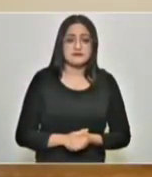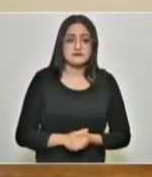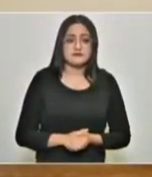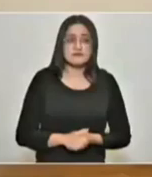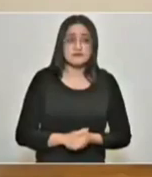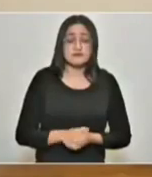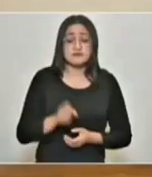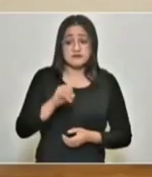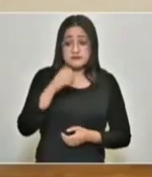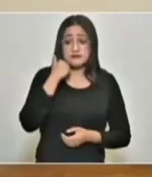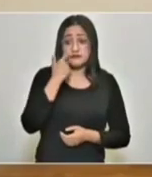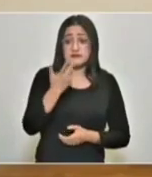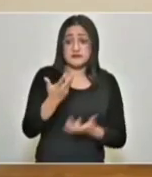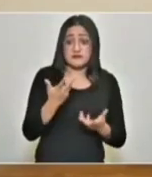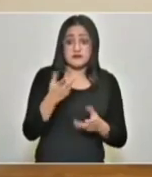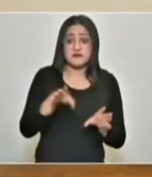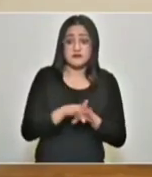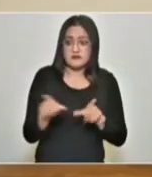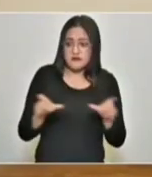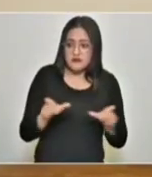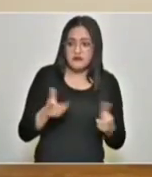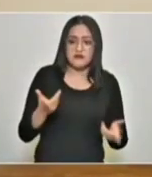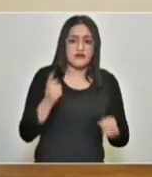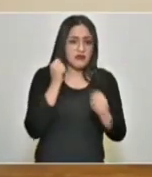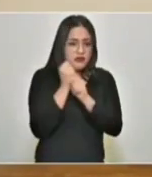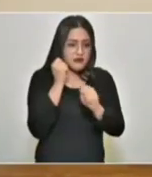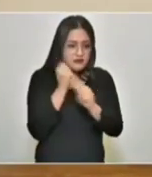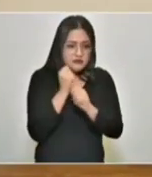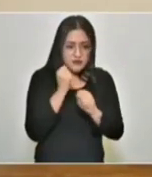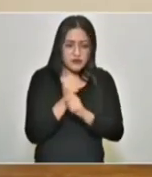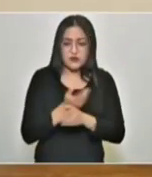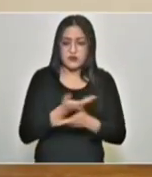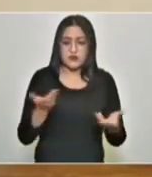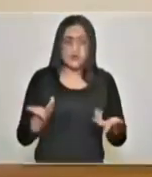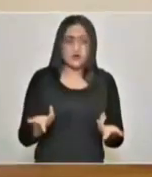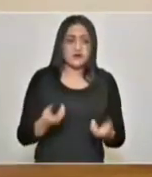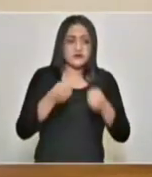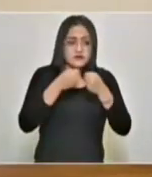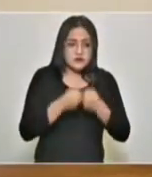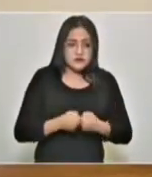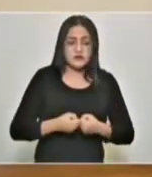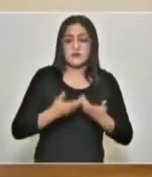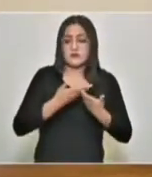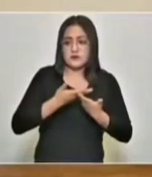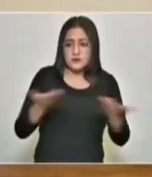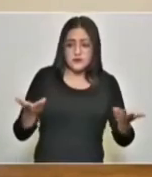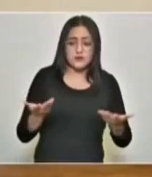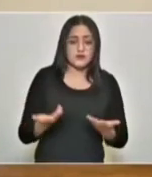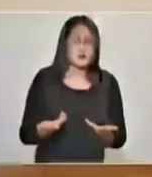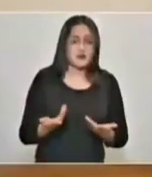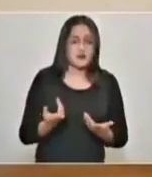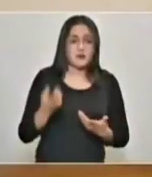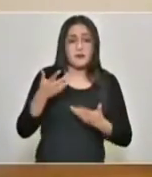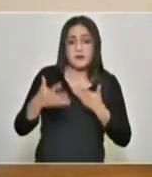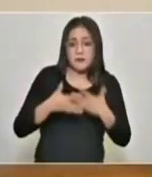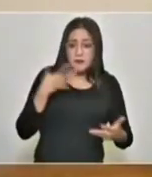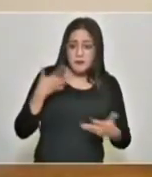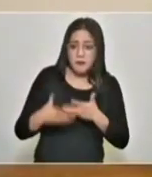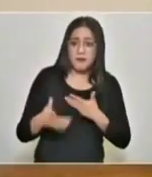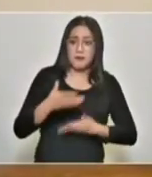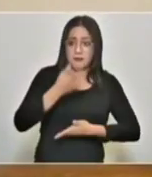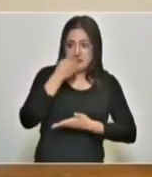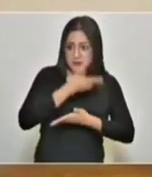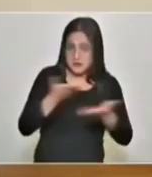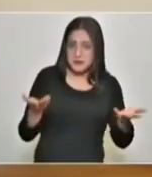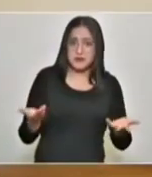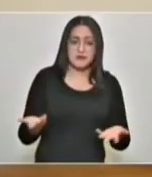Así quieren tener el control del transporte público, de la seguridad pública, de la obra pública. No,